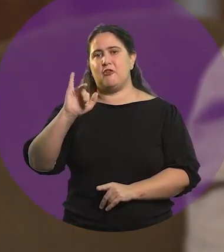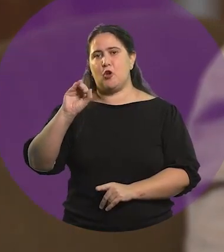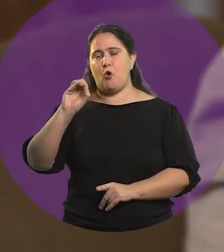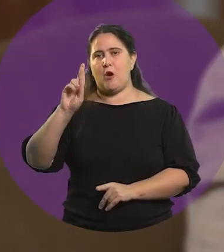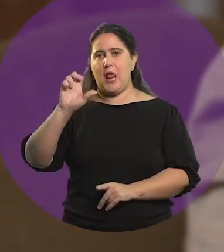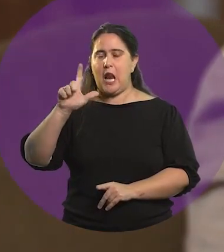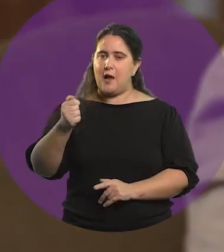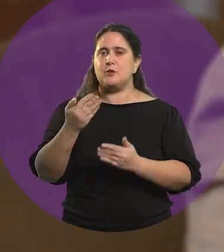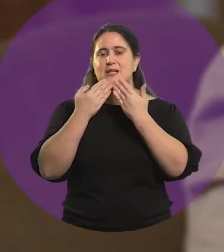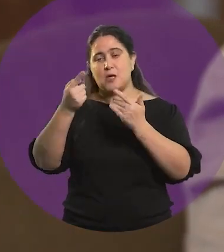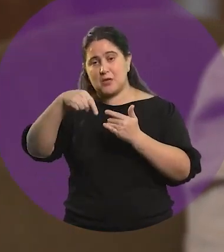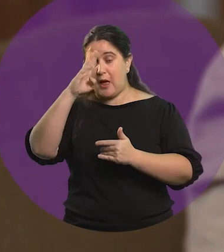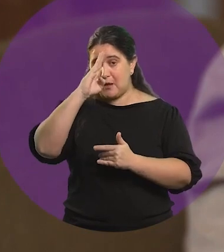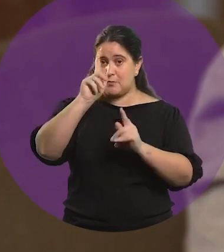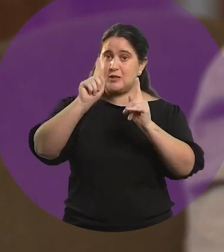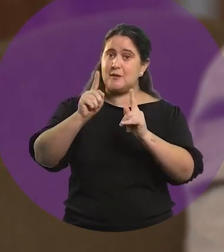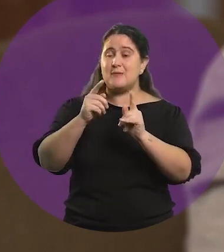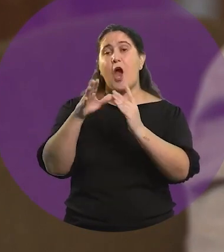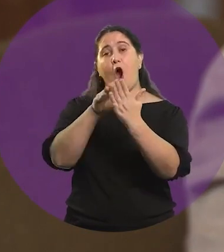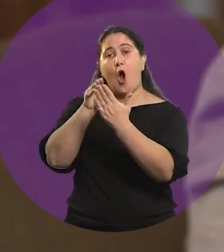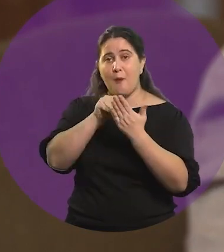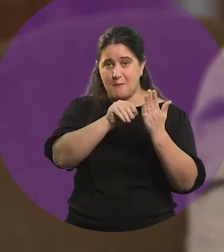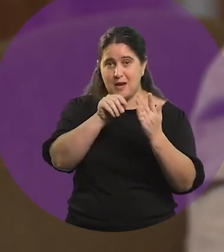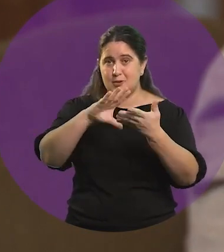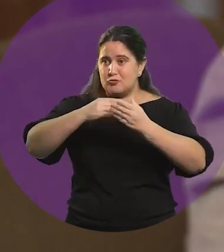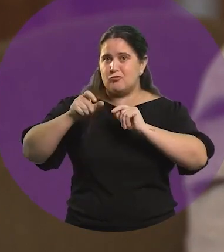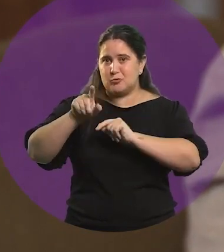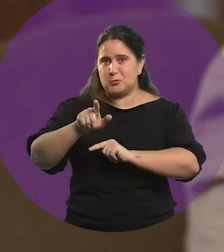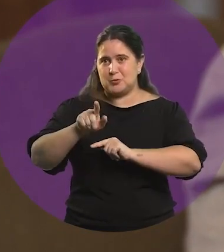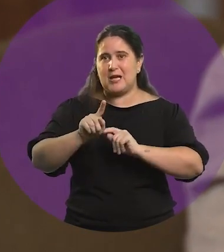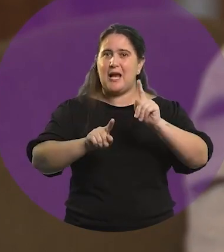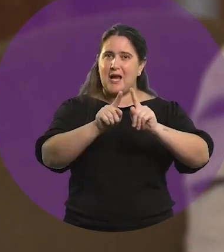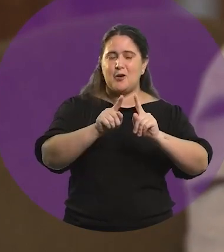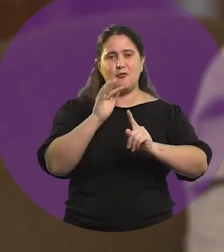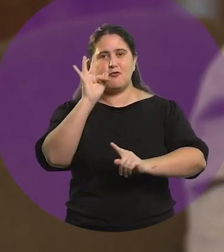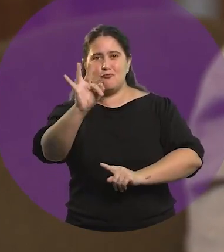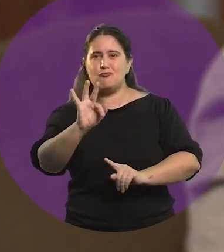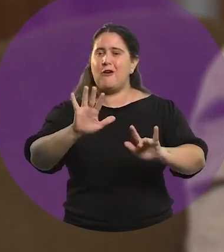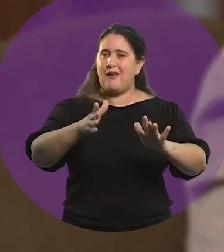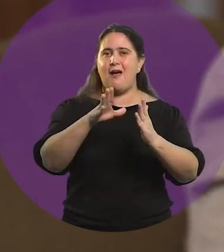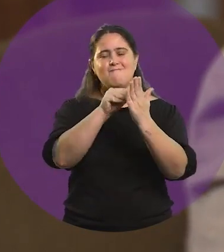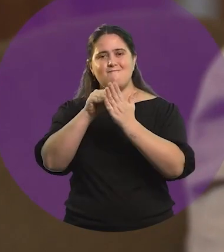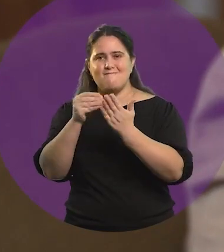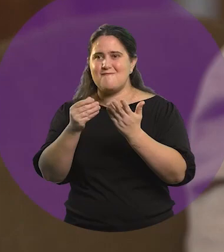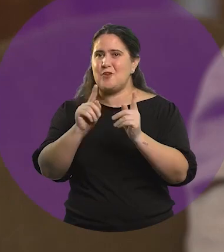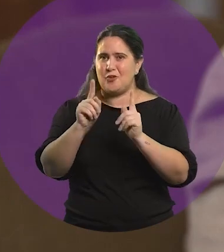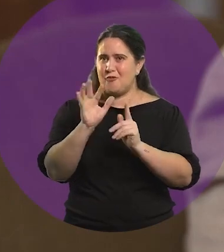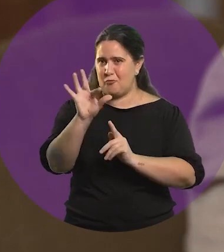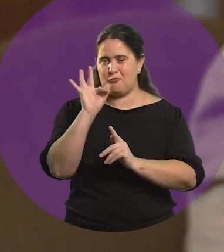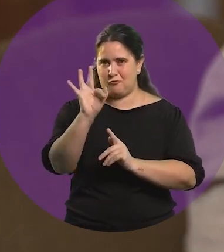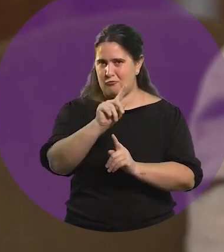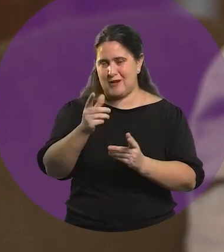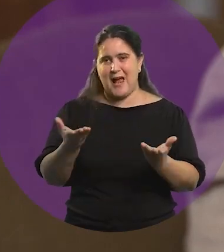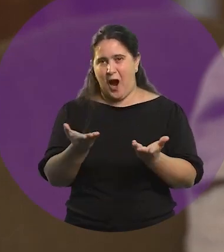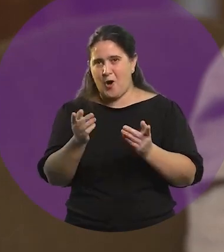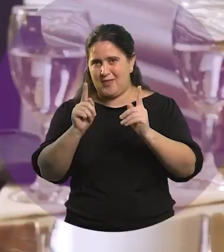hacer que no solo aprendamos, sino que tratemos de imitar lo que no es el futuro. Es algo que también